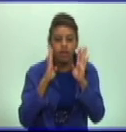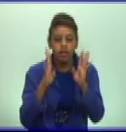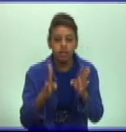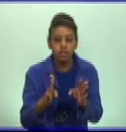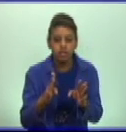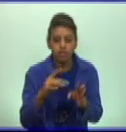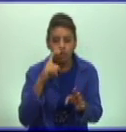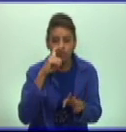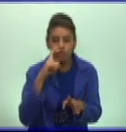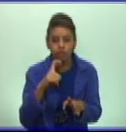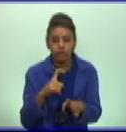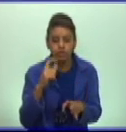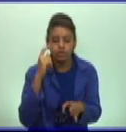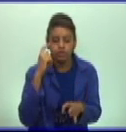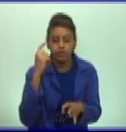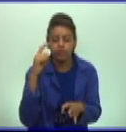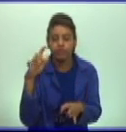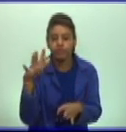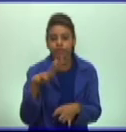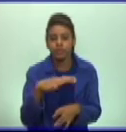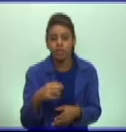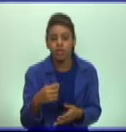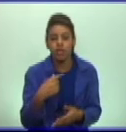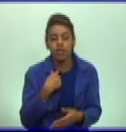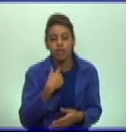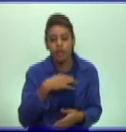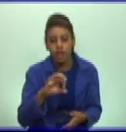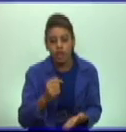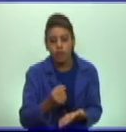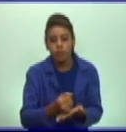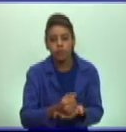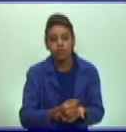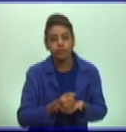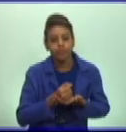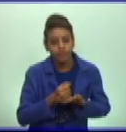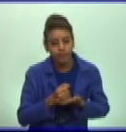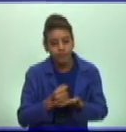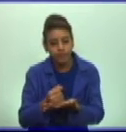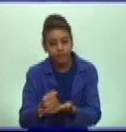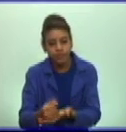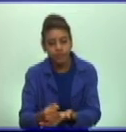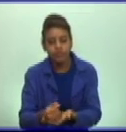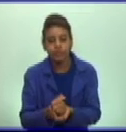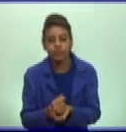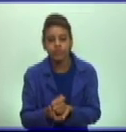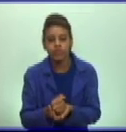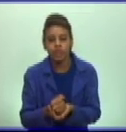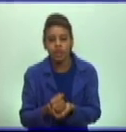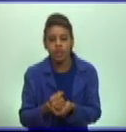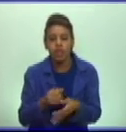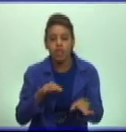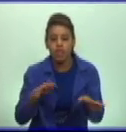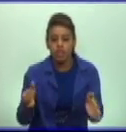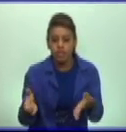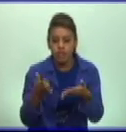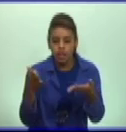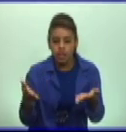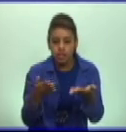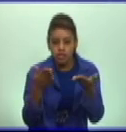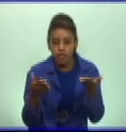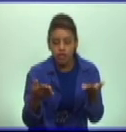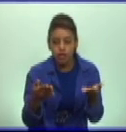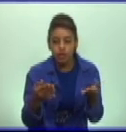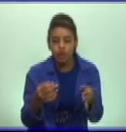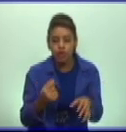Chernóbil. Ejemplo de solidaridad. Vibra el pueblo cubano con el desarrollo del primer Congreso